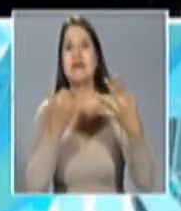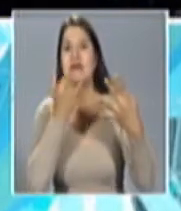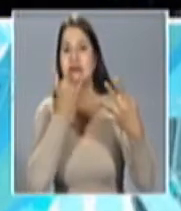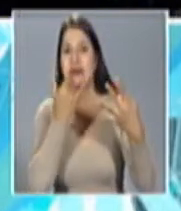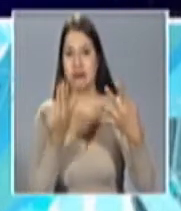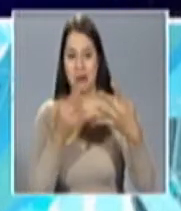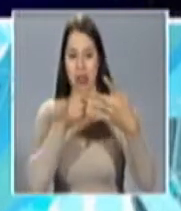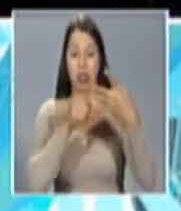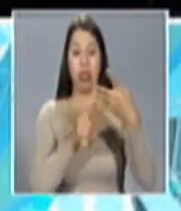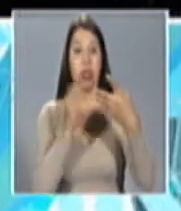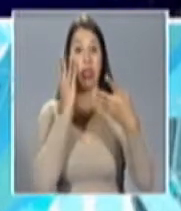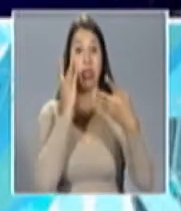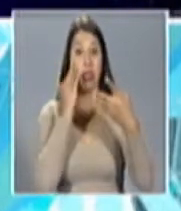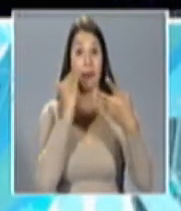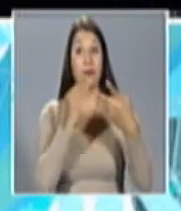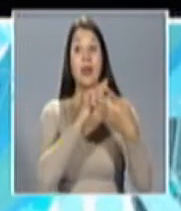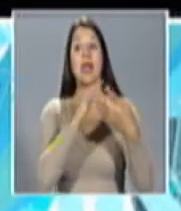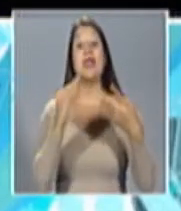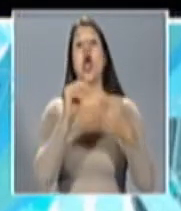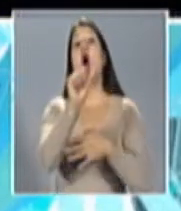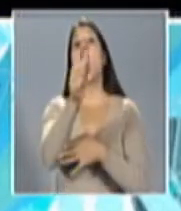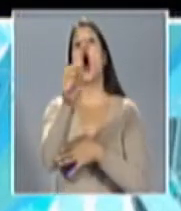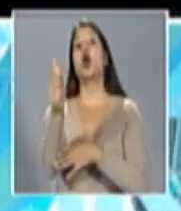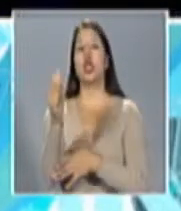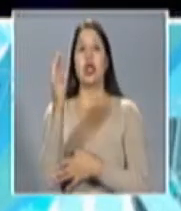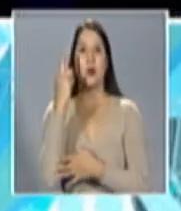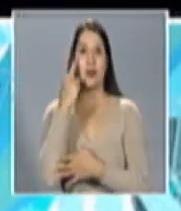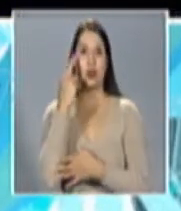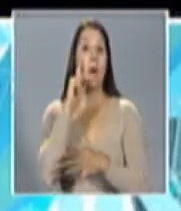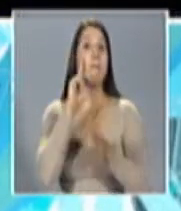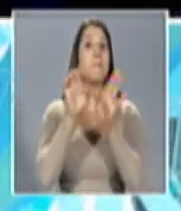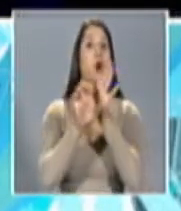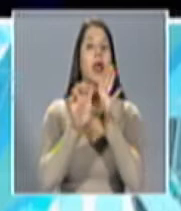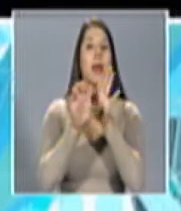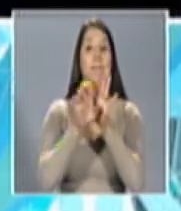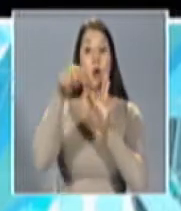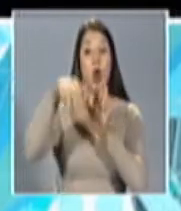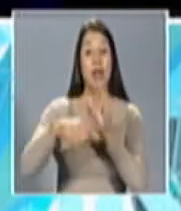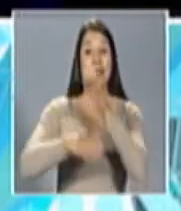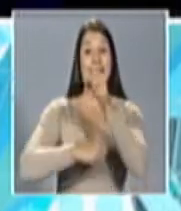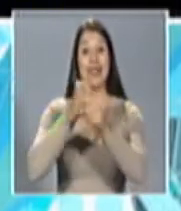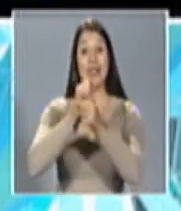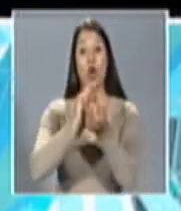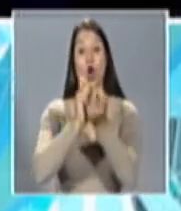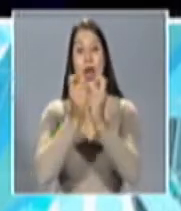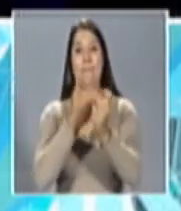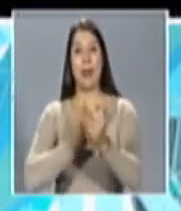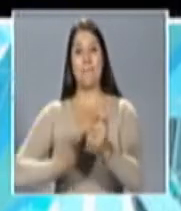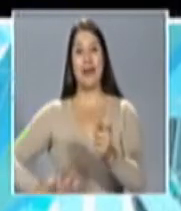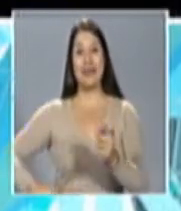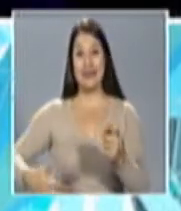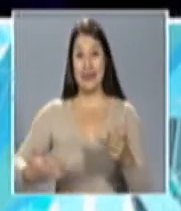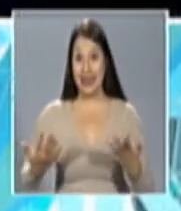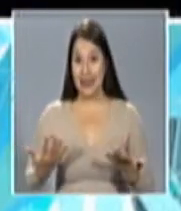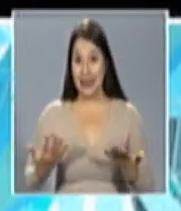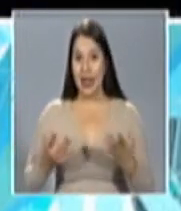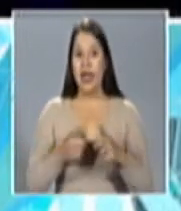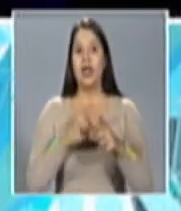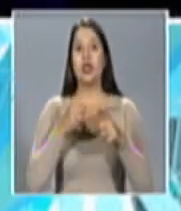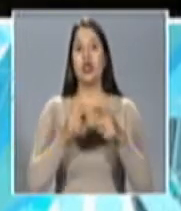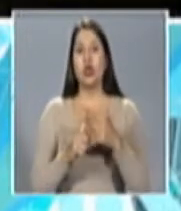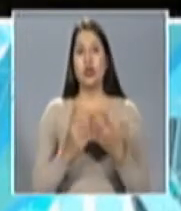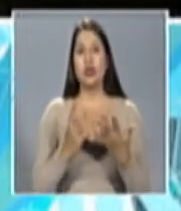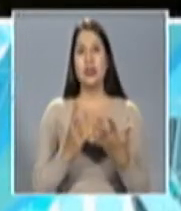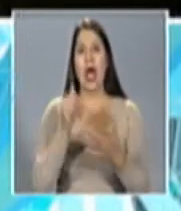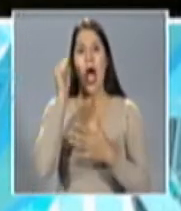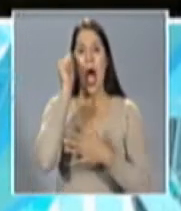añadir, porque viene el cambio de gobierno. Es decir, cuando hay un cambio de gobierno, las autoridades tienen que reacomodarse, entonces, todo eso, a